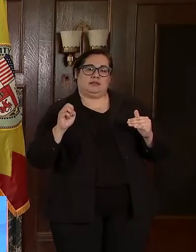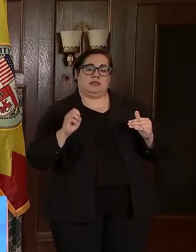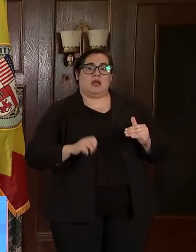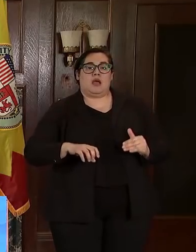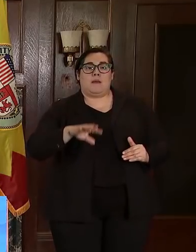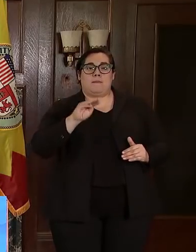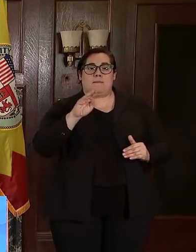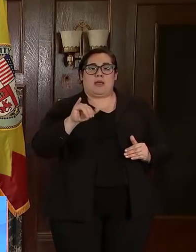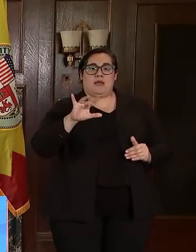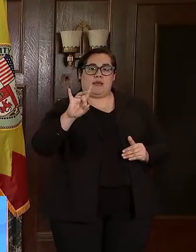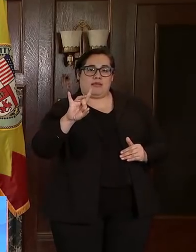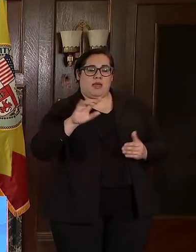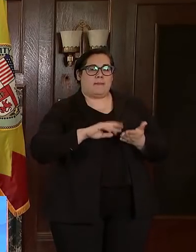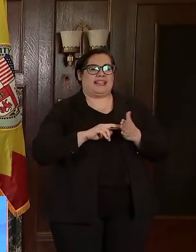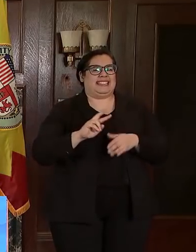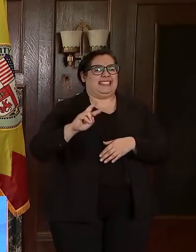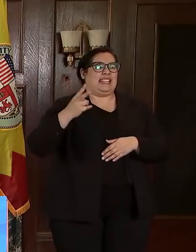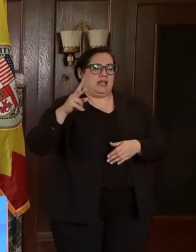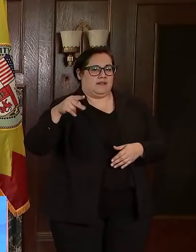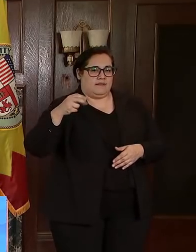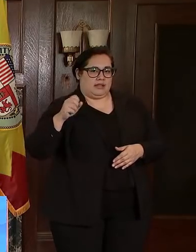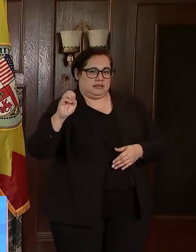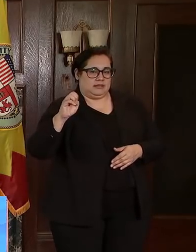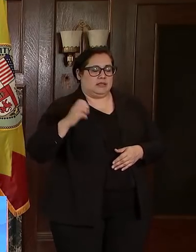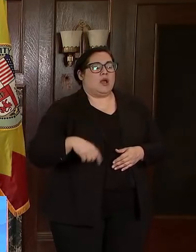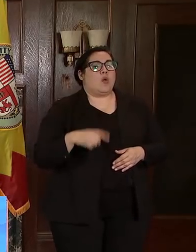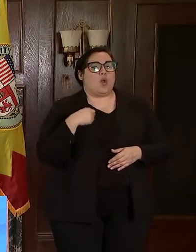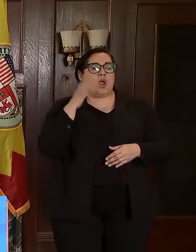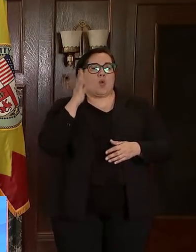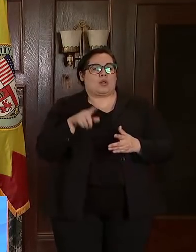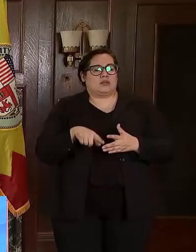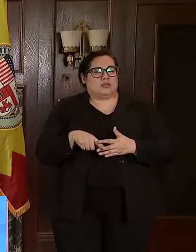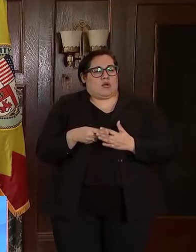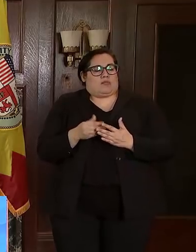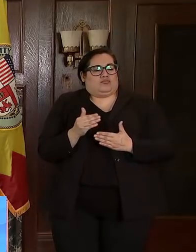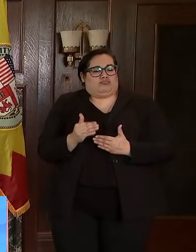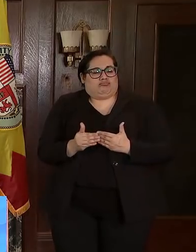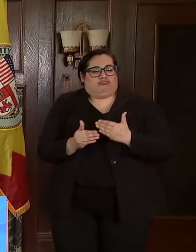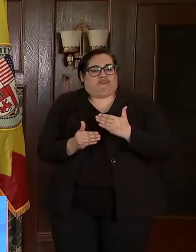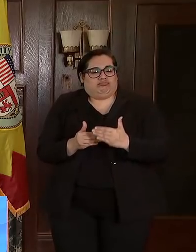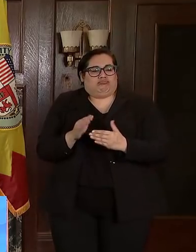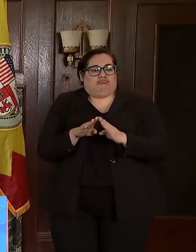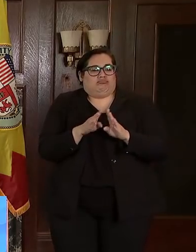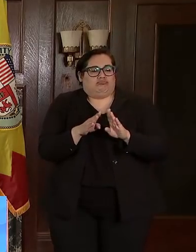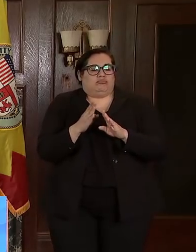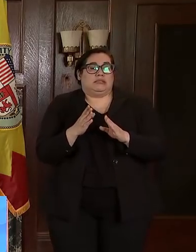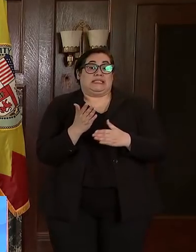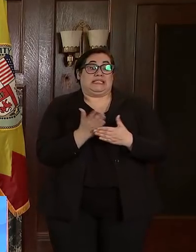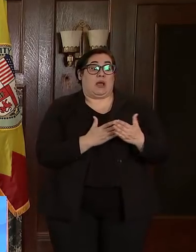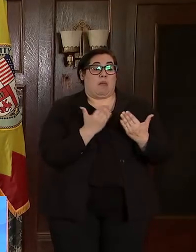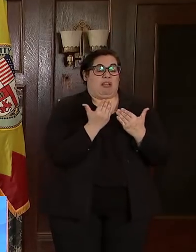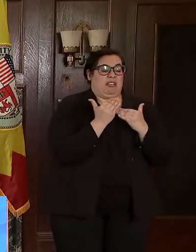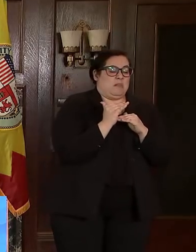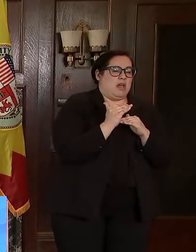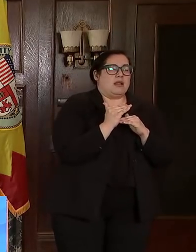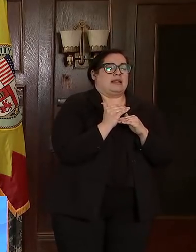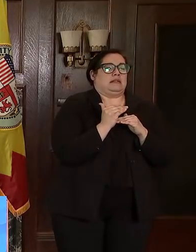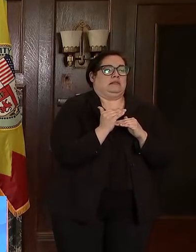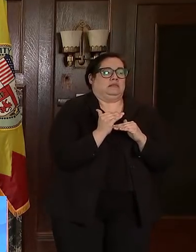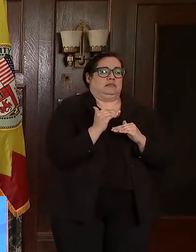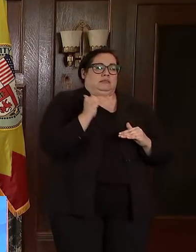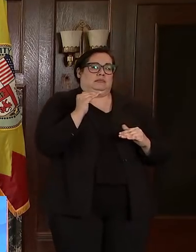el comienzo de la segunda fase, cuando soltamos poco a poco ciertas restricciones. Y hay